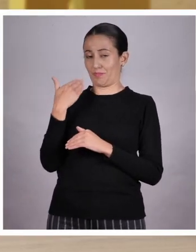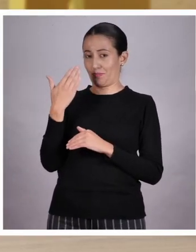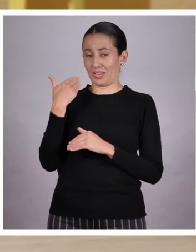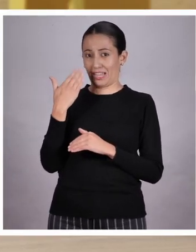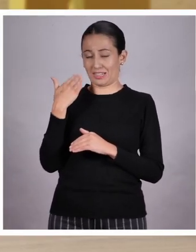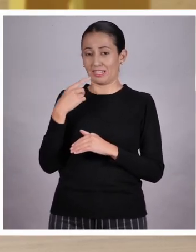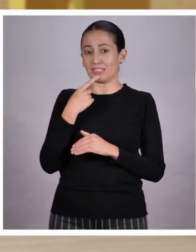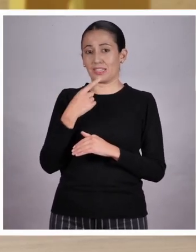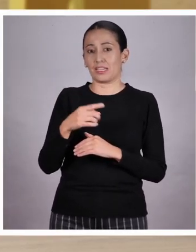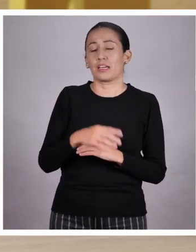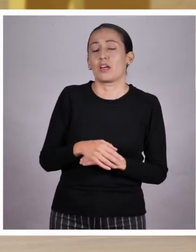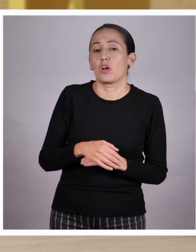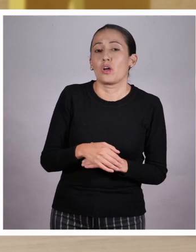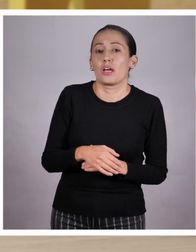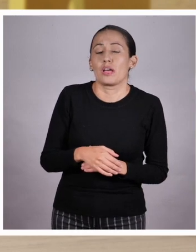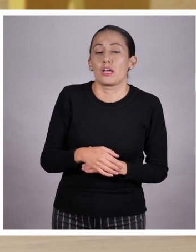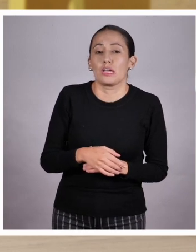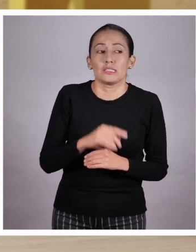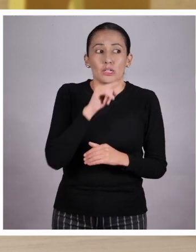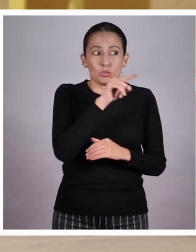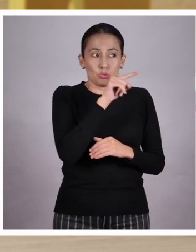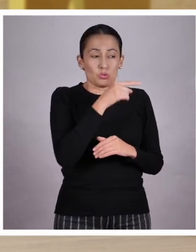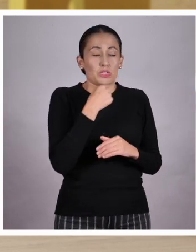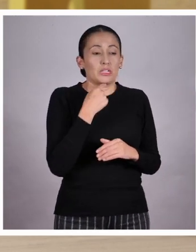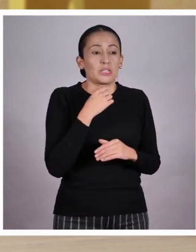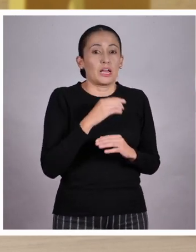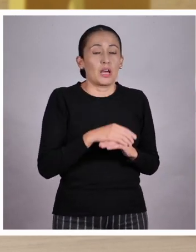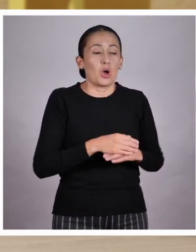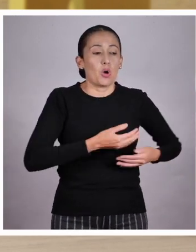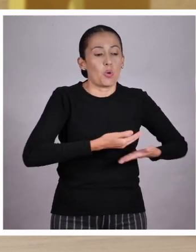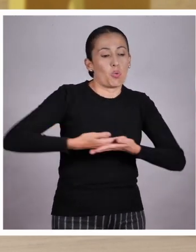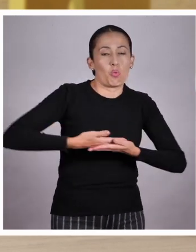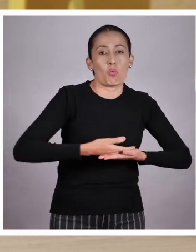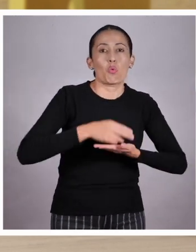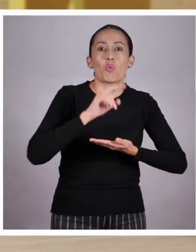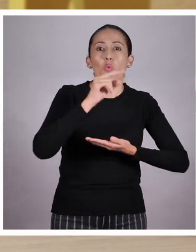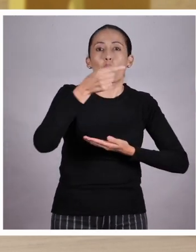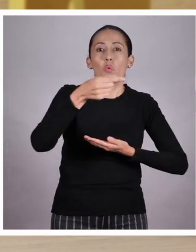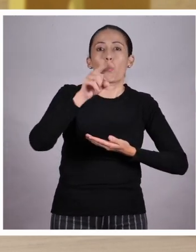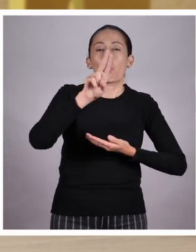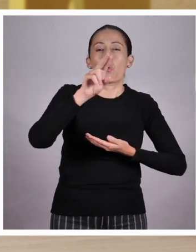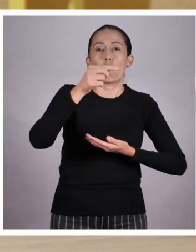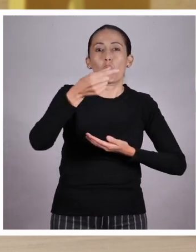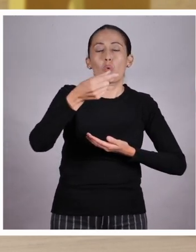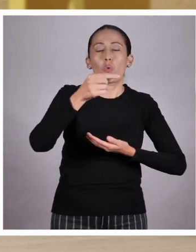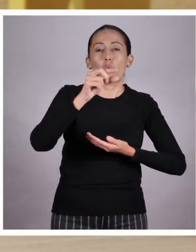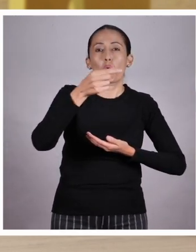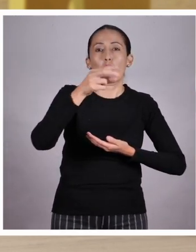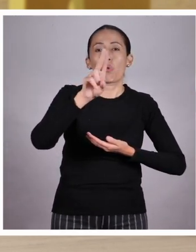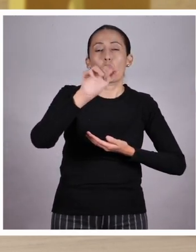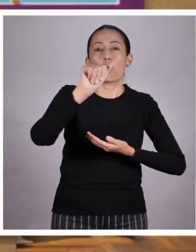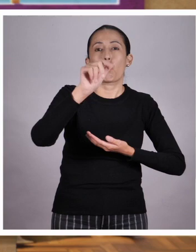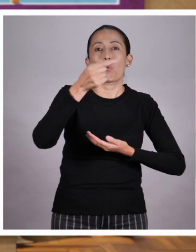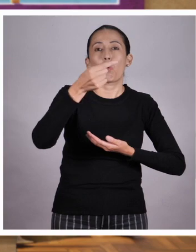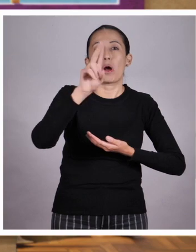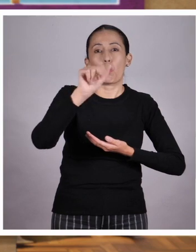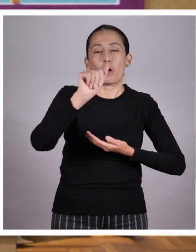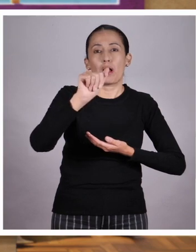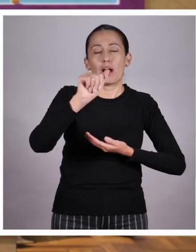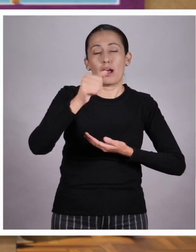Doña Agus. Por ejemplo, ¿tú dices guagua? Sí, tío. Uh-huh. Eso es niño o niña.